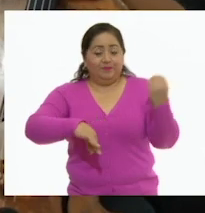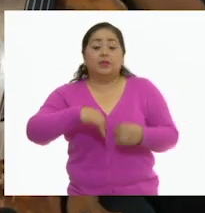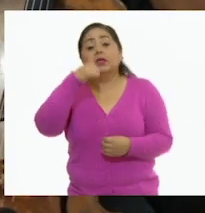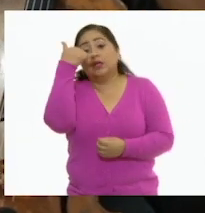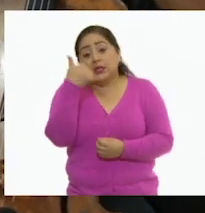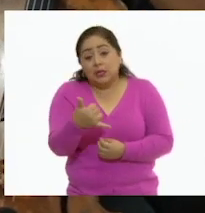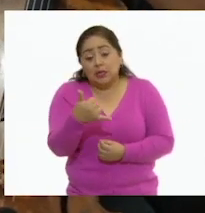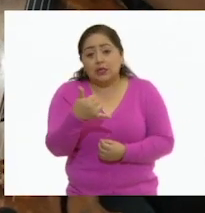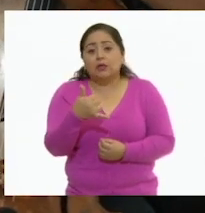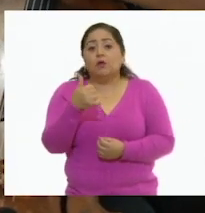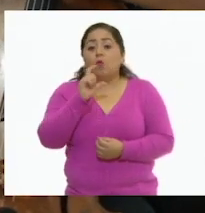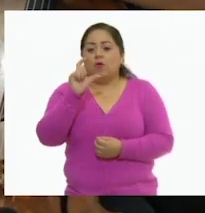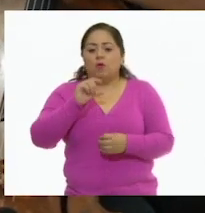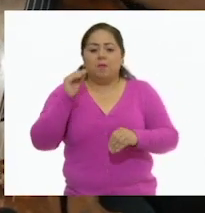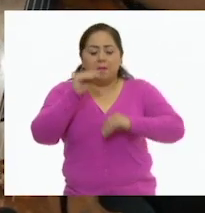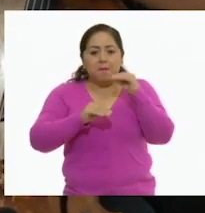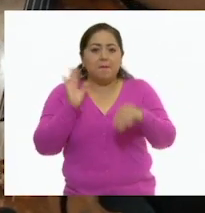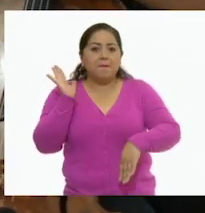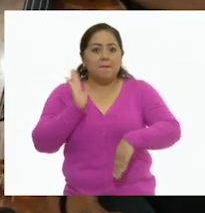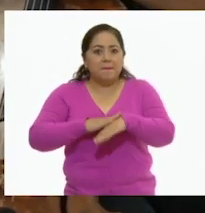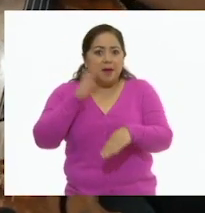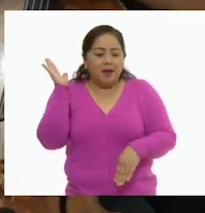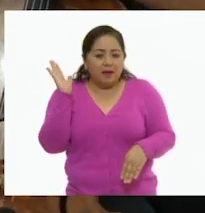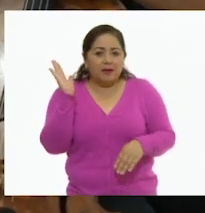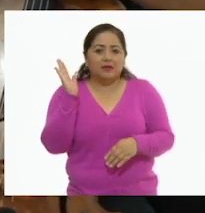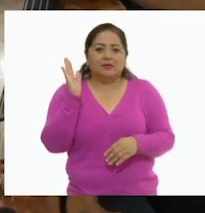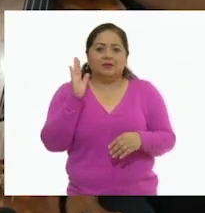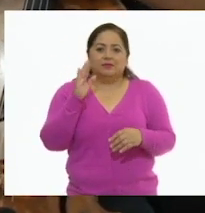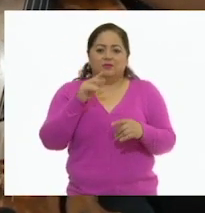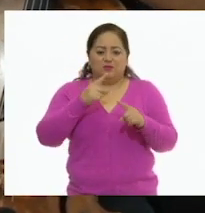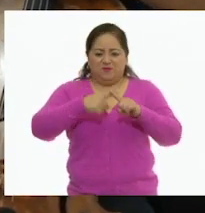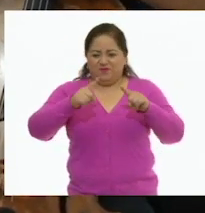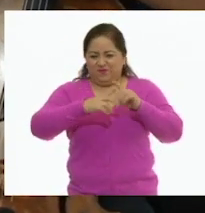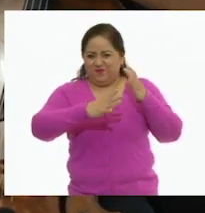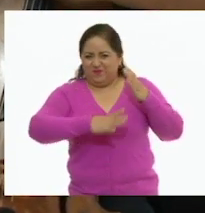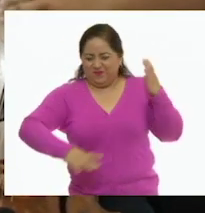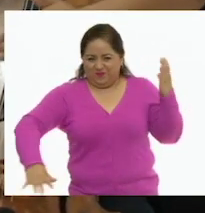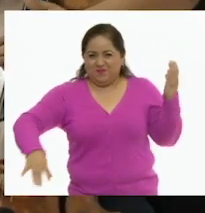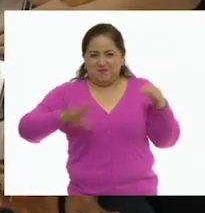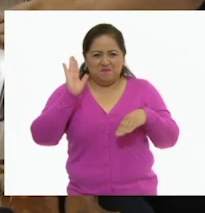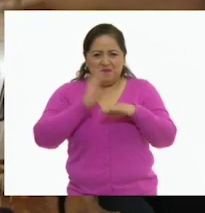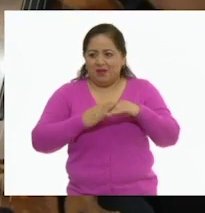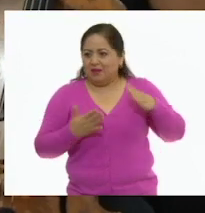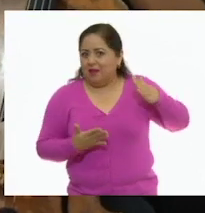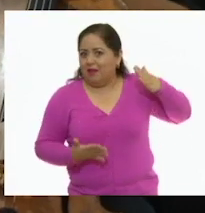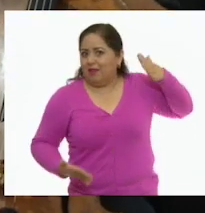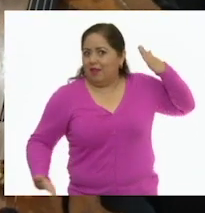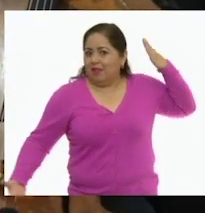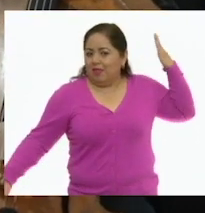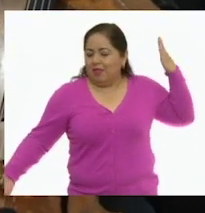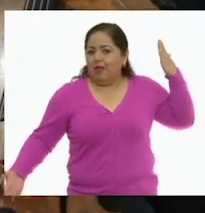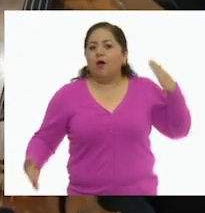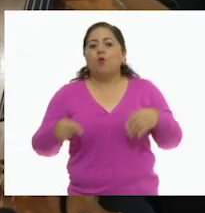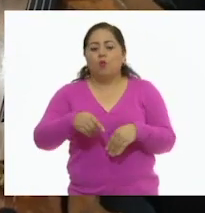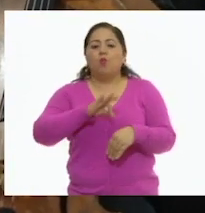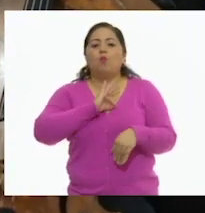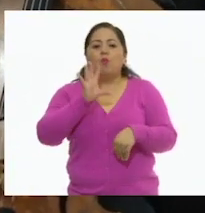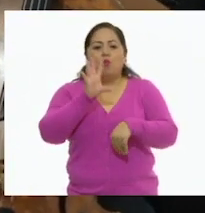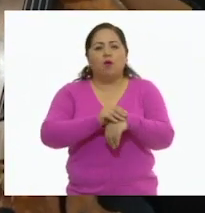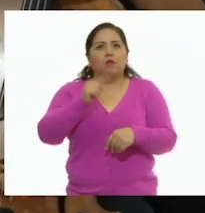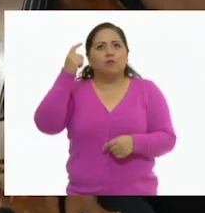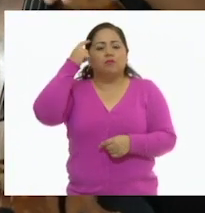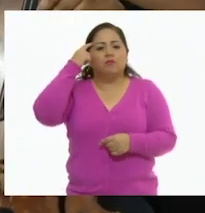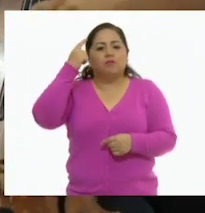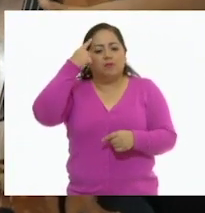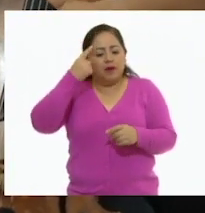y al desarrollar una tastera o un diapasón más largo, le permite pensar